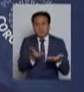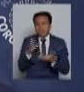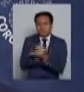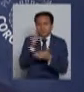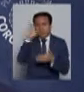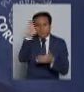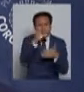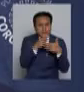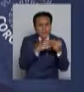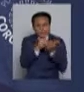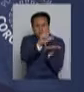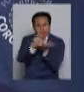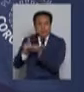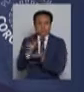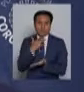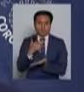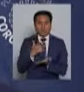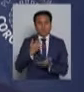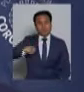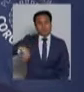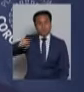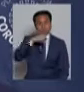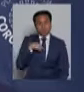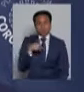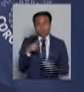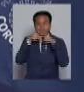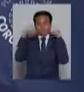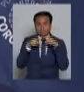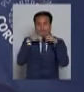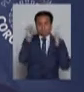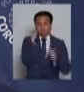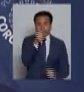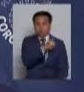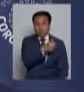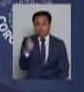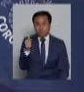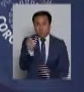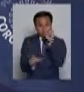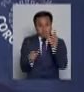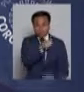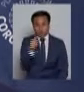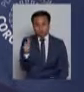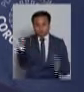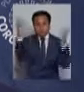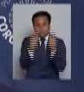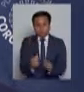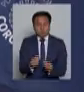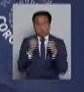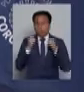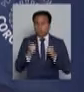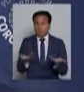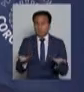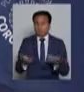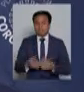finalmente? Porque si nos vamos a tener que empezar a colocar mascarillas todo, me imagino que puede haber escasez incluso.